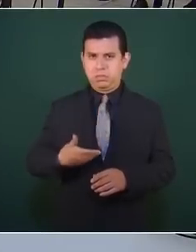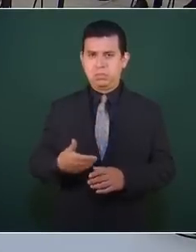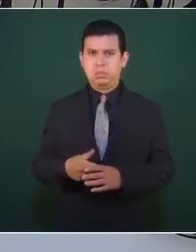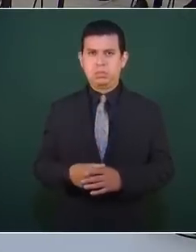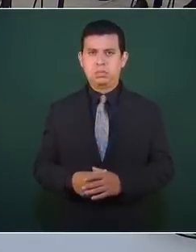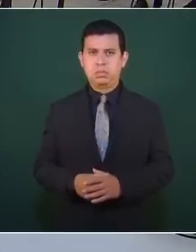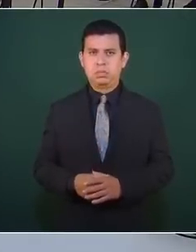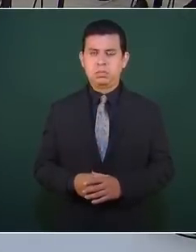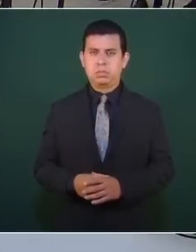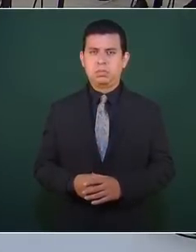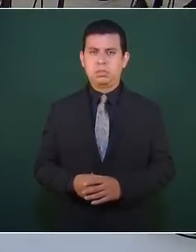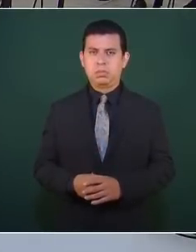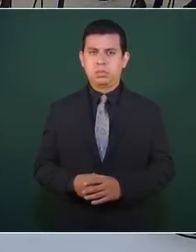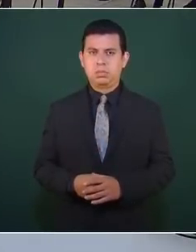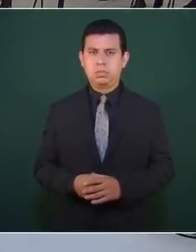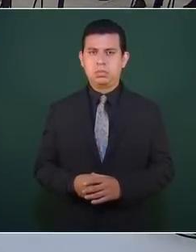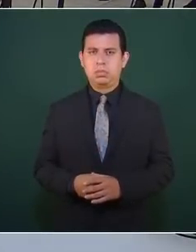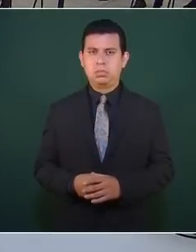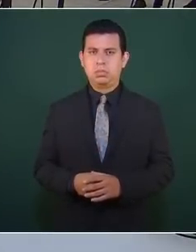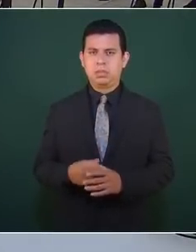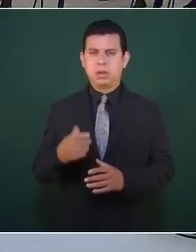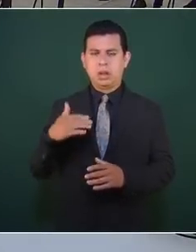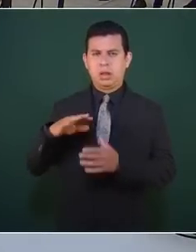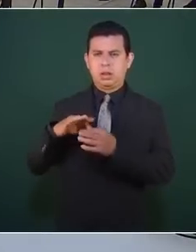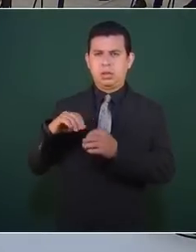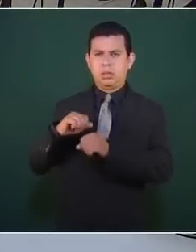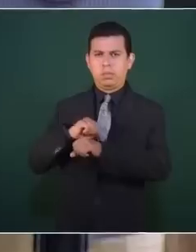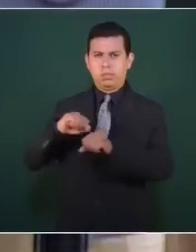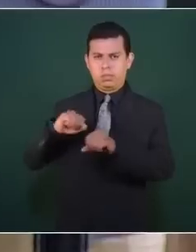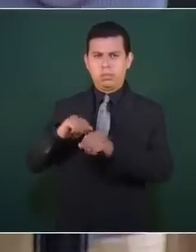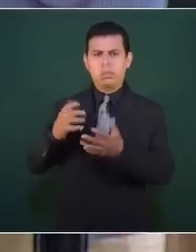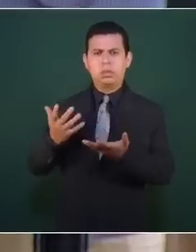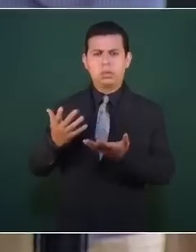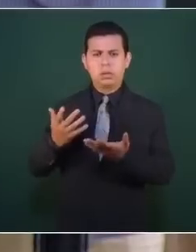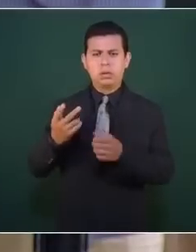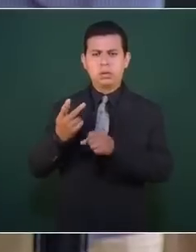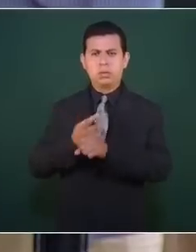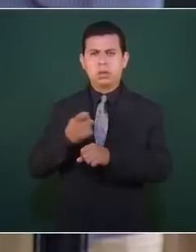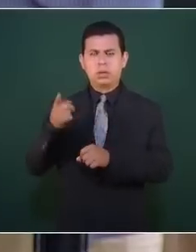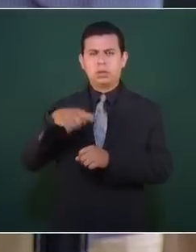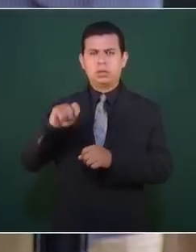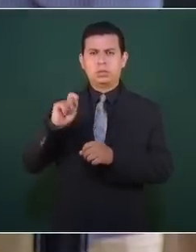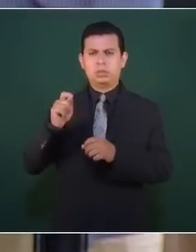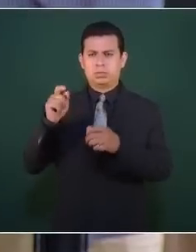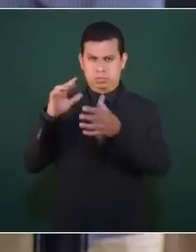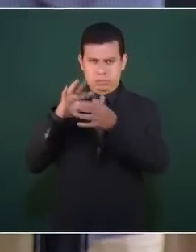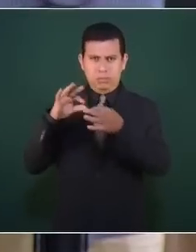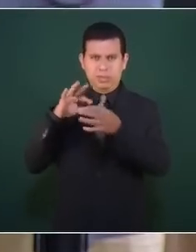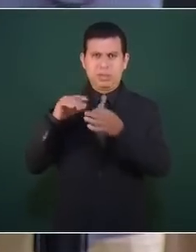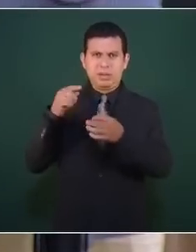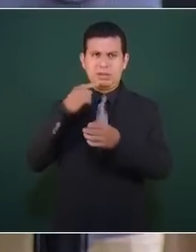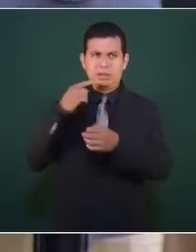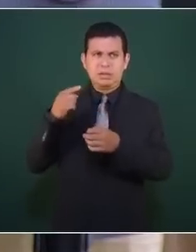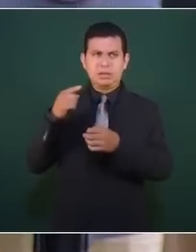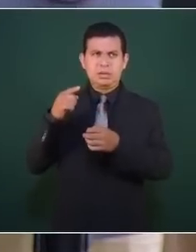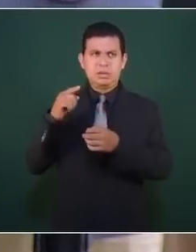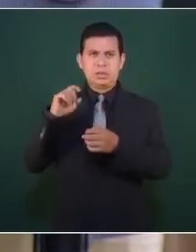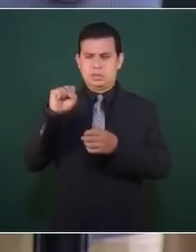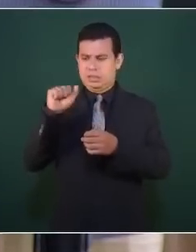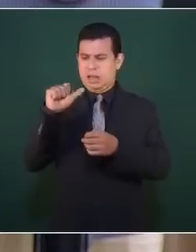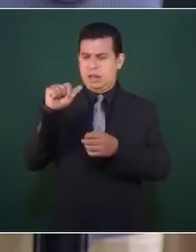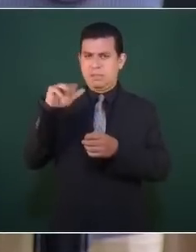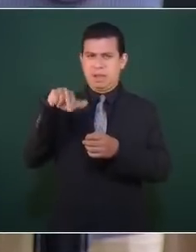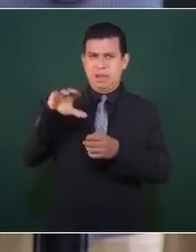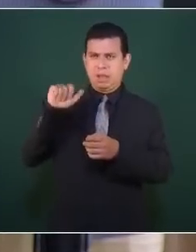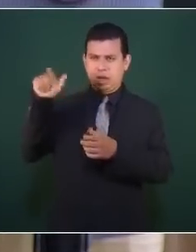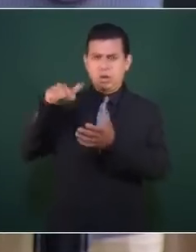Salamanca con este explosivo. No sé si la Secretaría de Seguridad nos pudiera dar más detalles. Se habla de dos personas